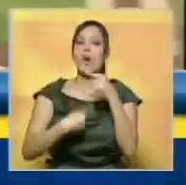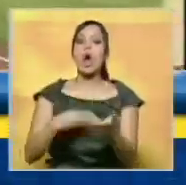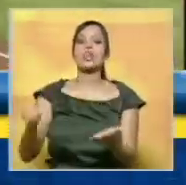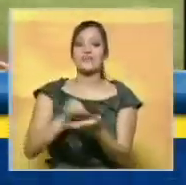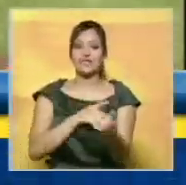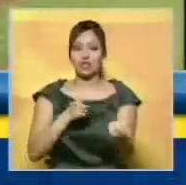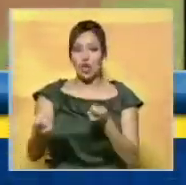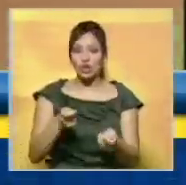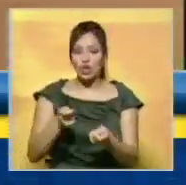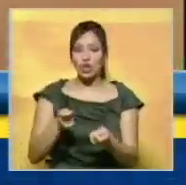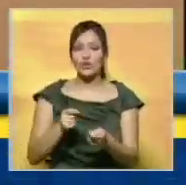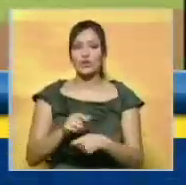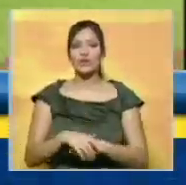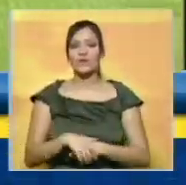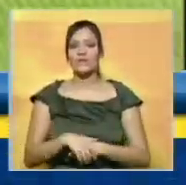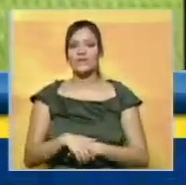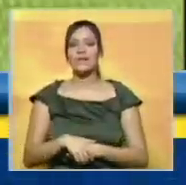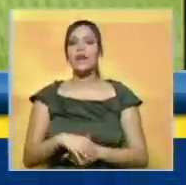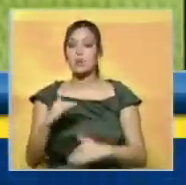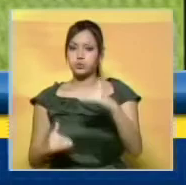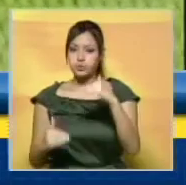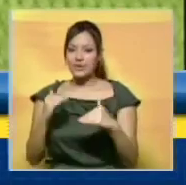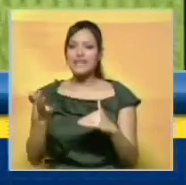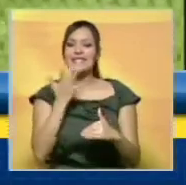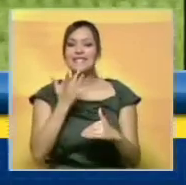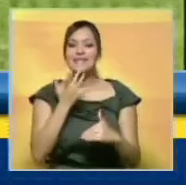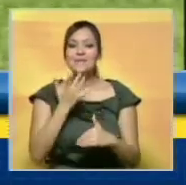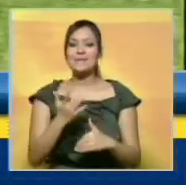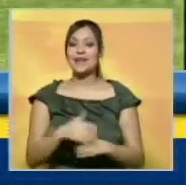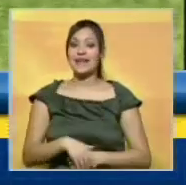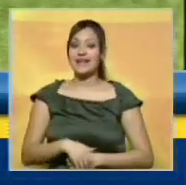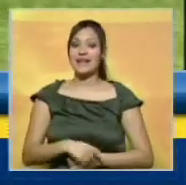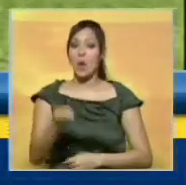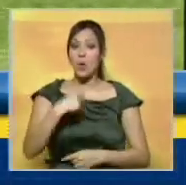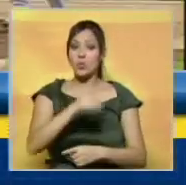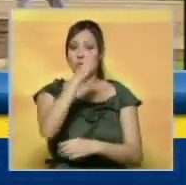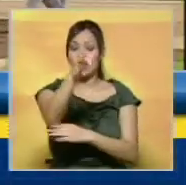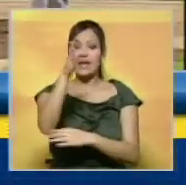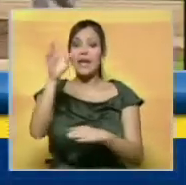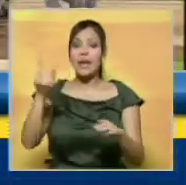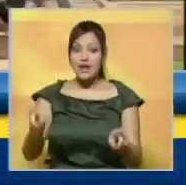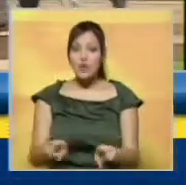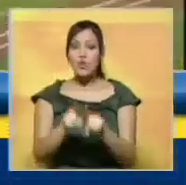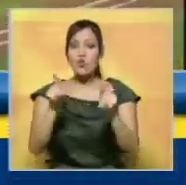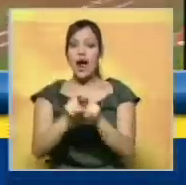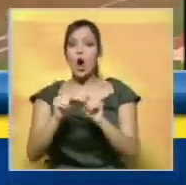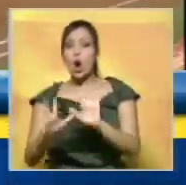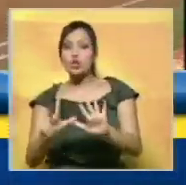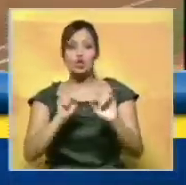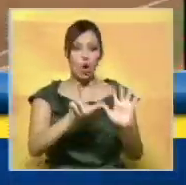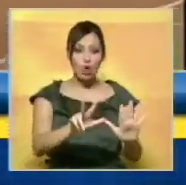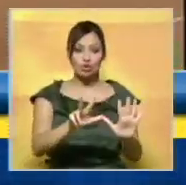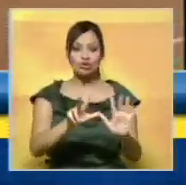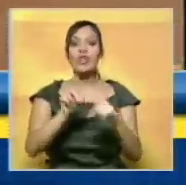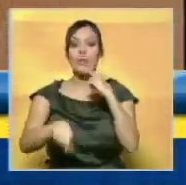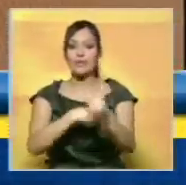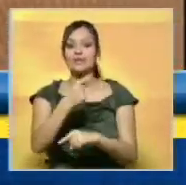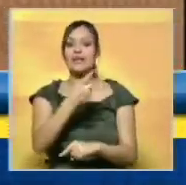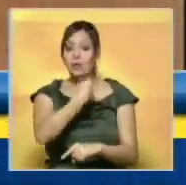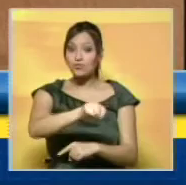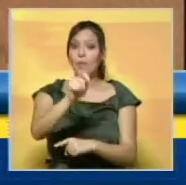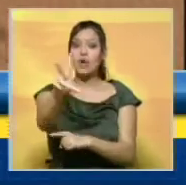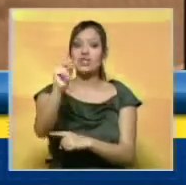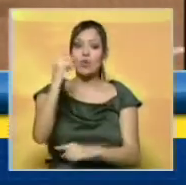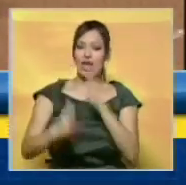del encuentro. Abel Nieves acortó distancias con sencillo y rodada por el inicial de Alex Cabrera empató el choque a 8 rayitas. Luego doble de René